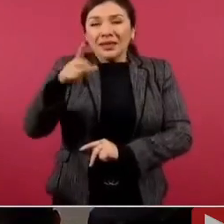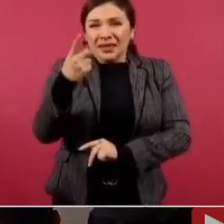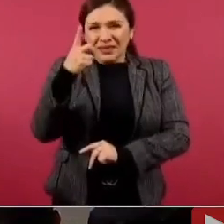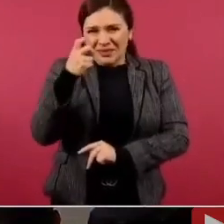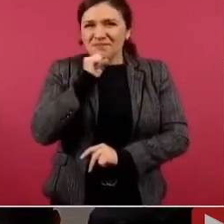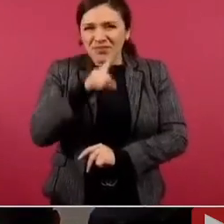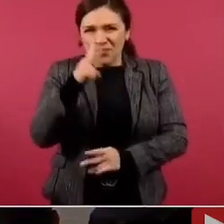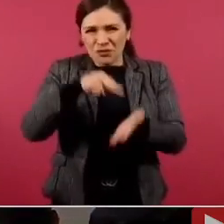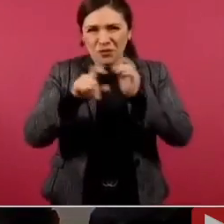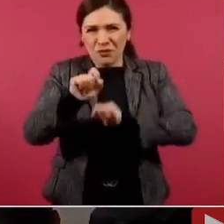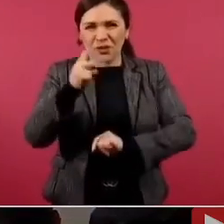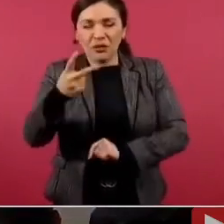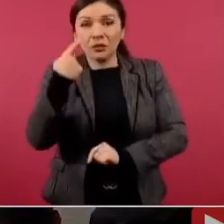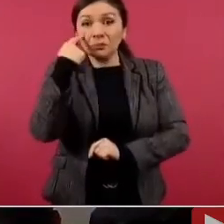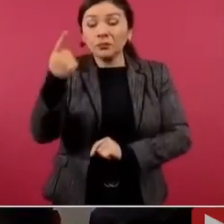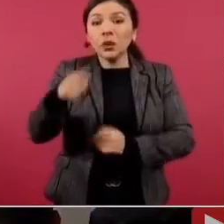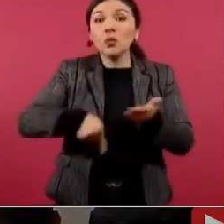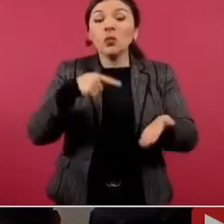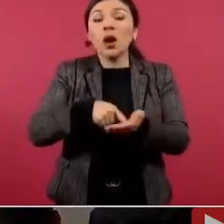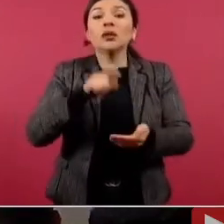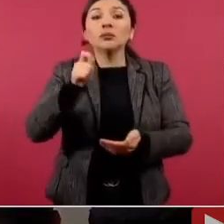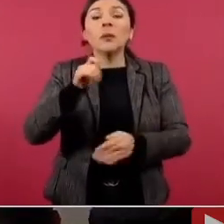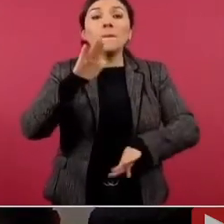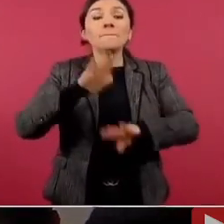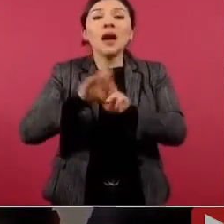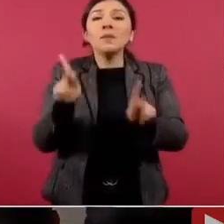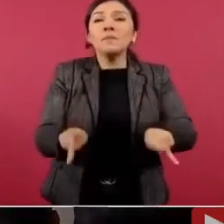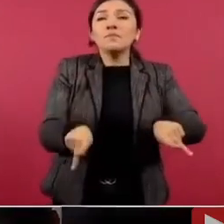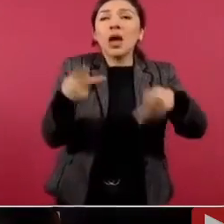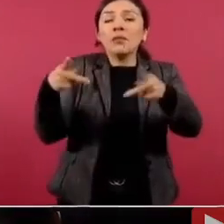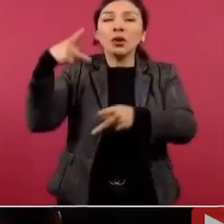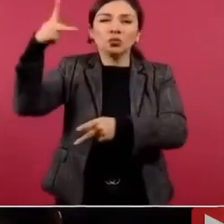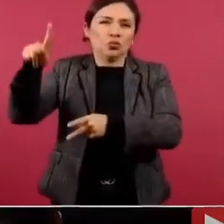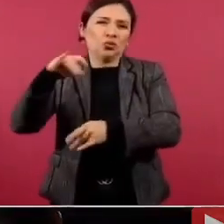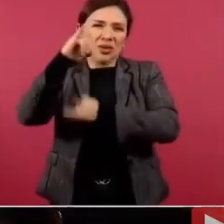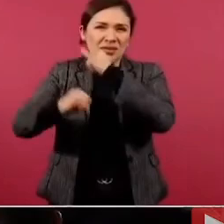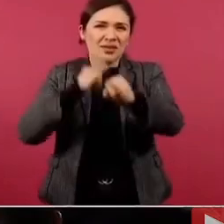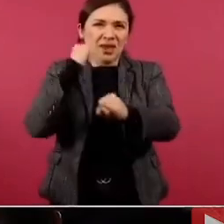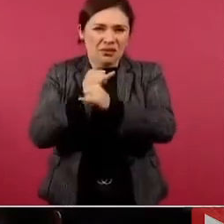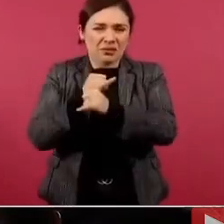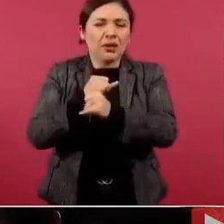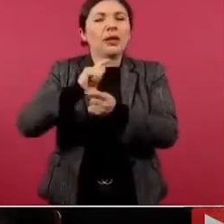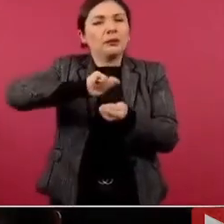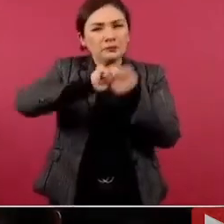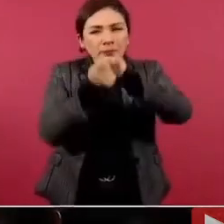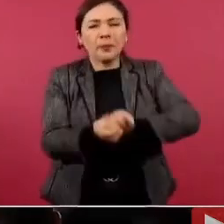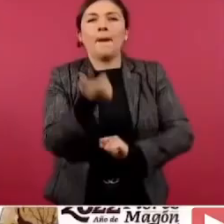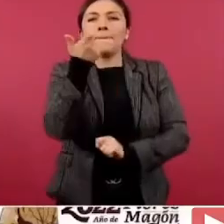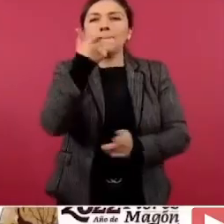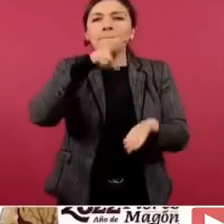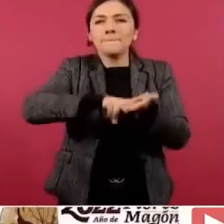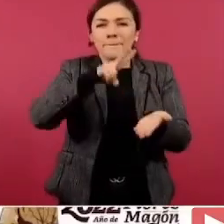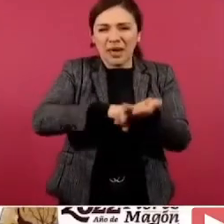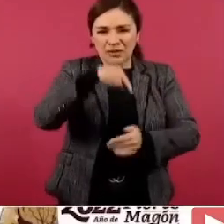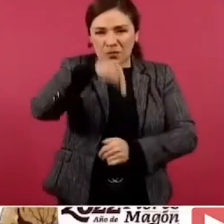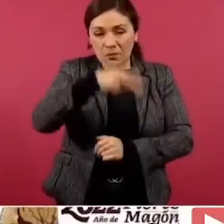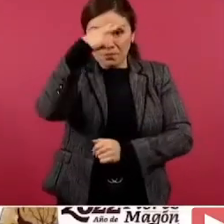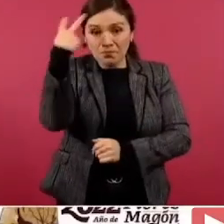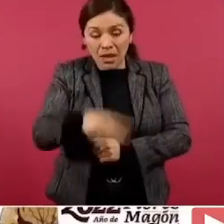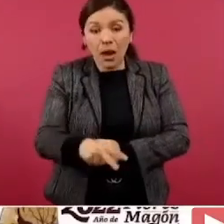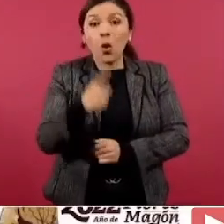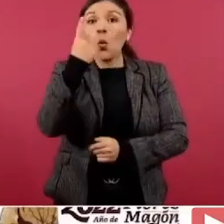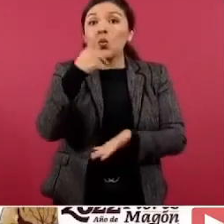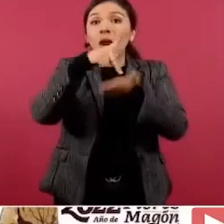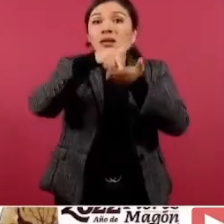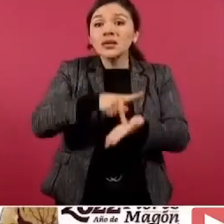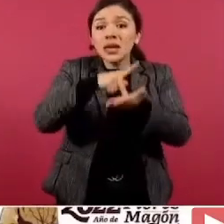este año, vemos que en el caso de los precios internacionales, convertidos a pesos, el kilogramo de gas LP estuvo